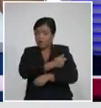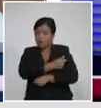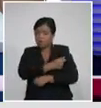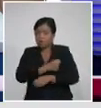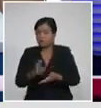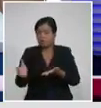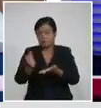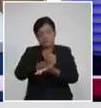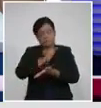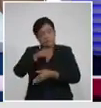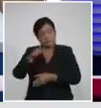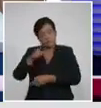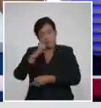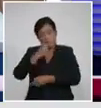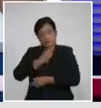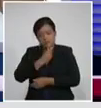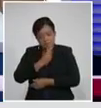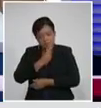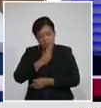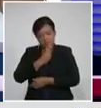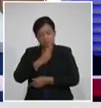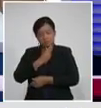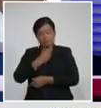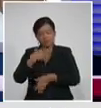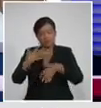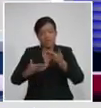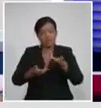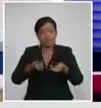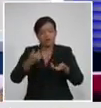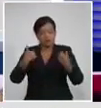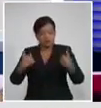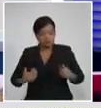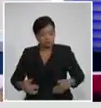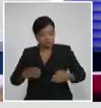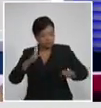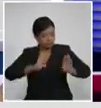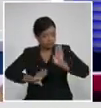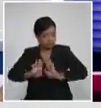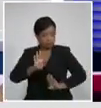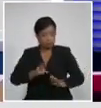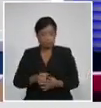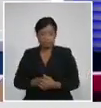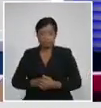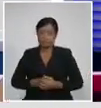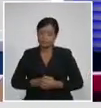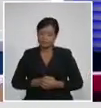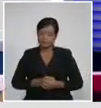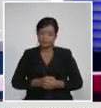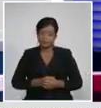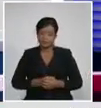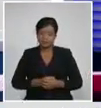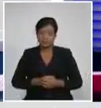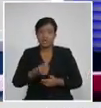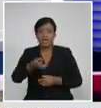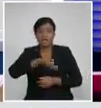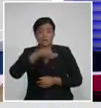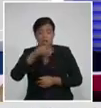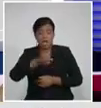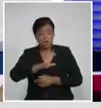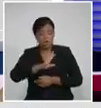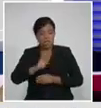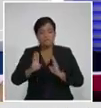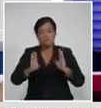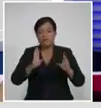personas que tengan una inmunodeficiencia. Ahora, doctor, se ha explicado muy bien fase 3 de ensayos clínicos, pero le propongo,